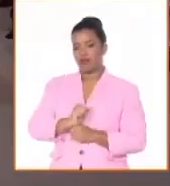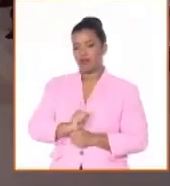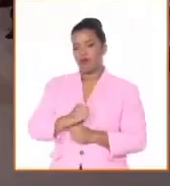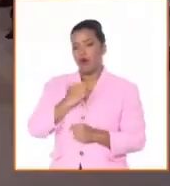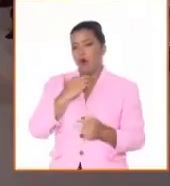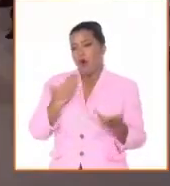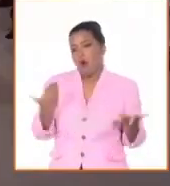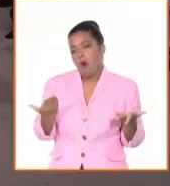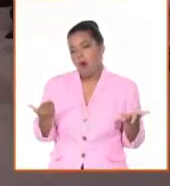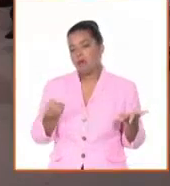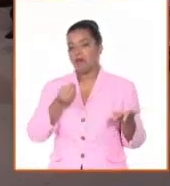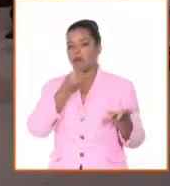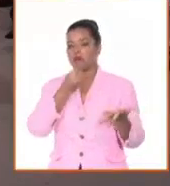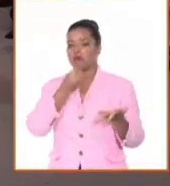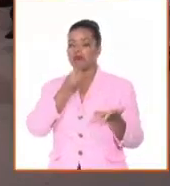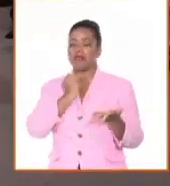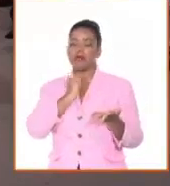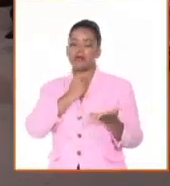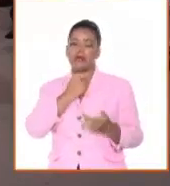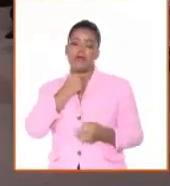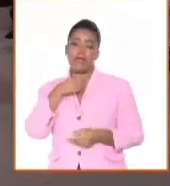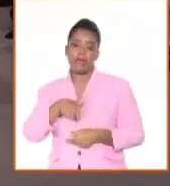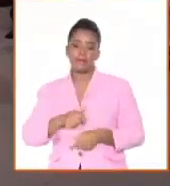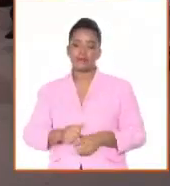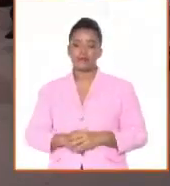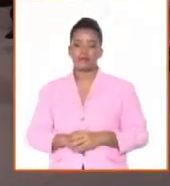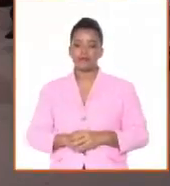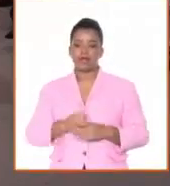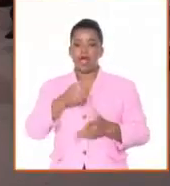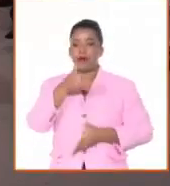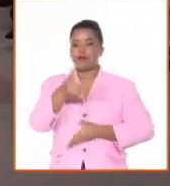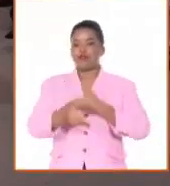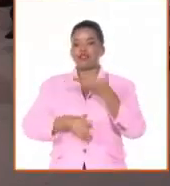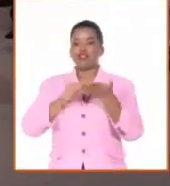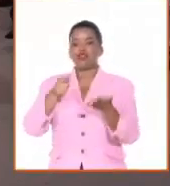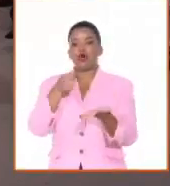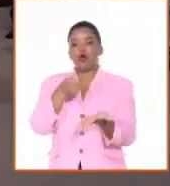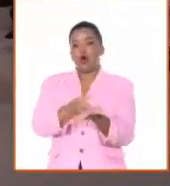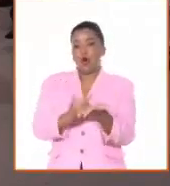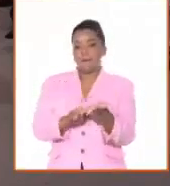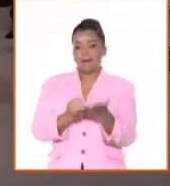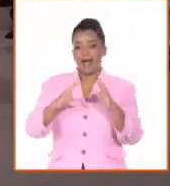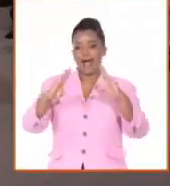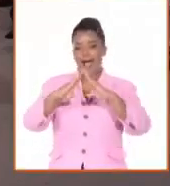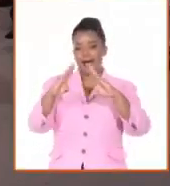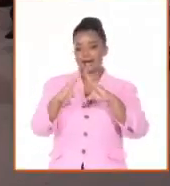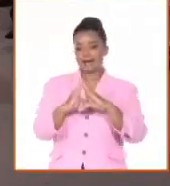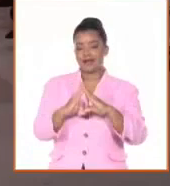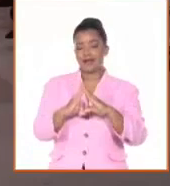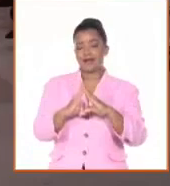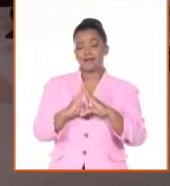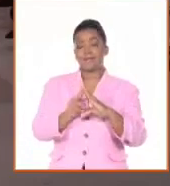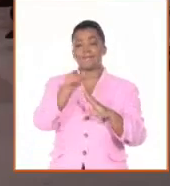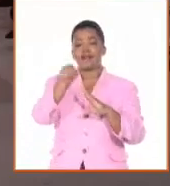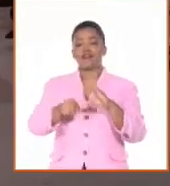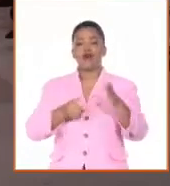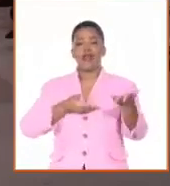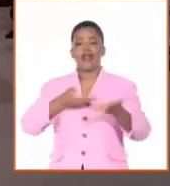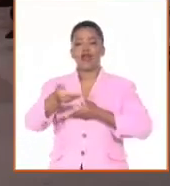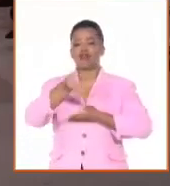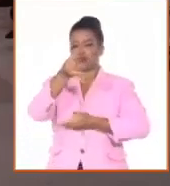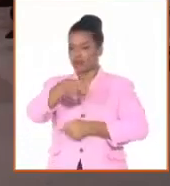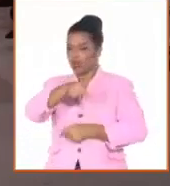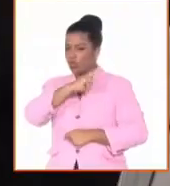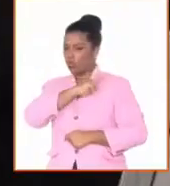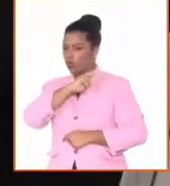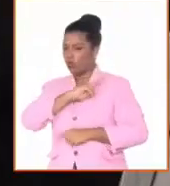verificar en un en un proceso de compraventa a una vivienda si la persona con la que está negociando Es realmente el